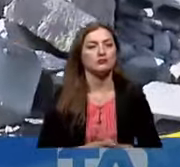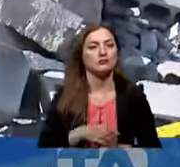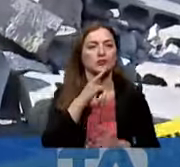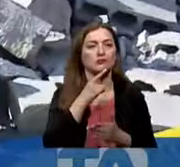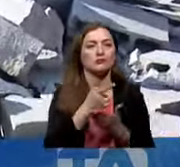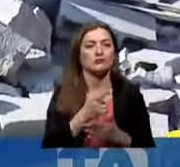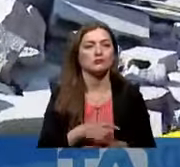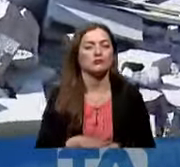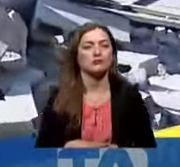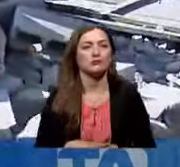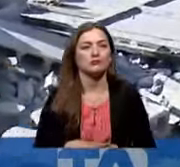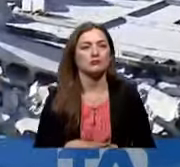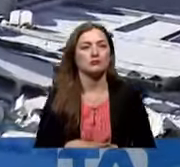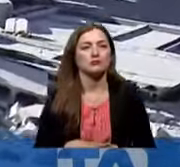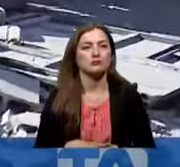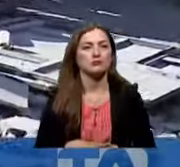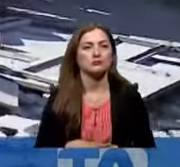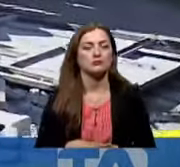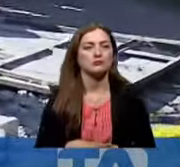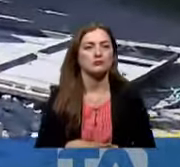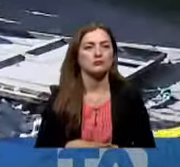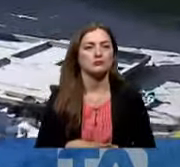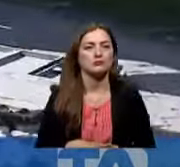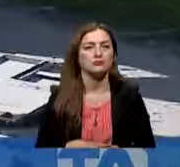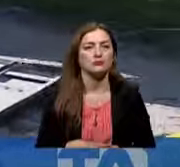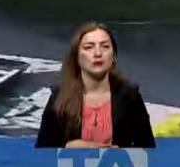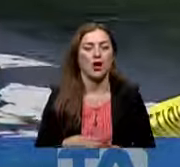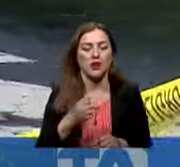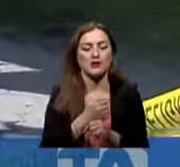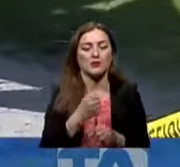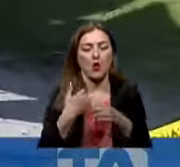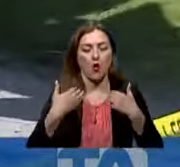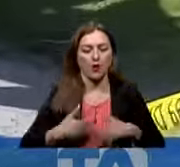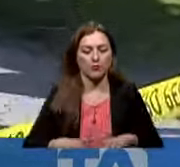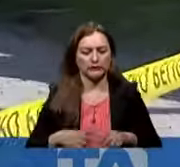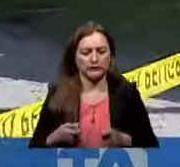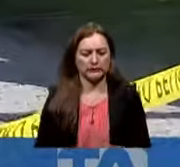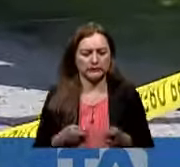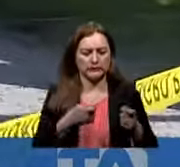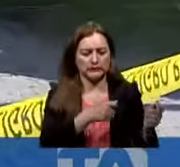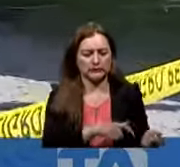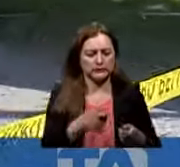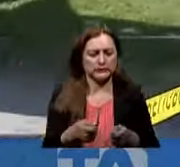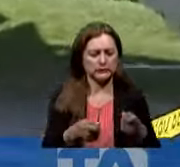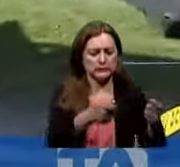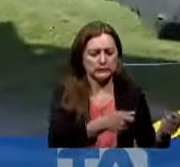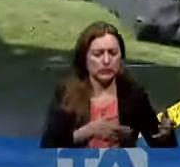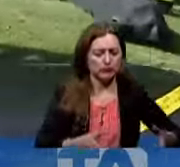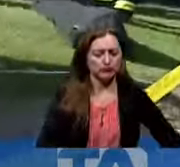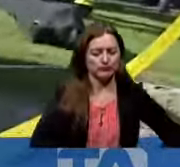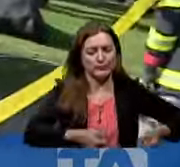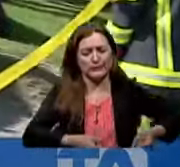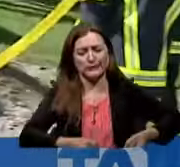encontraba sin signos vitales. Procedimos a hacer labores de extracción con nuestro equipo de rescate